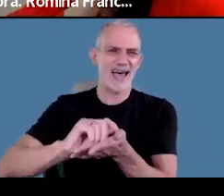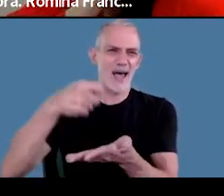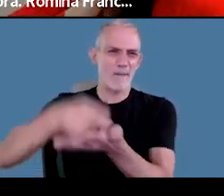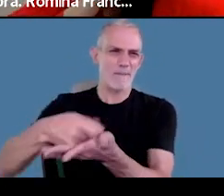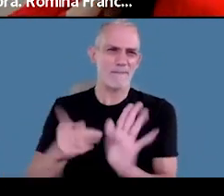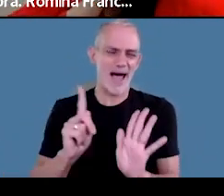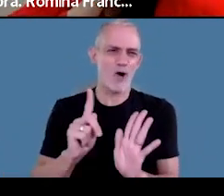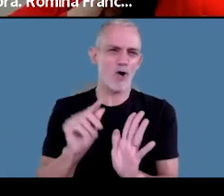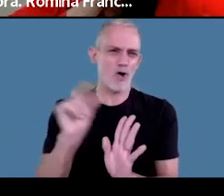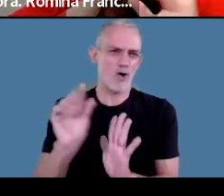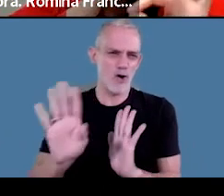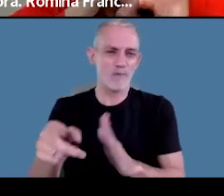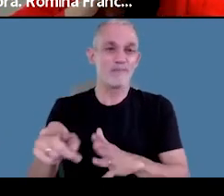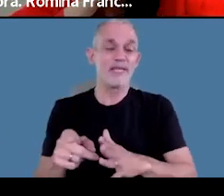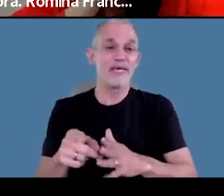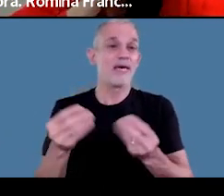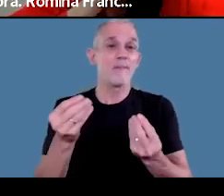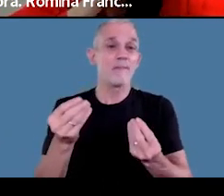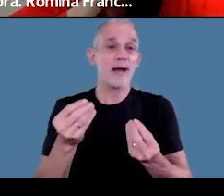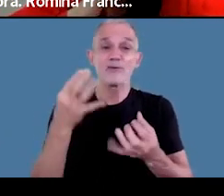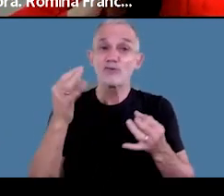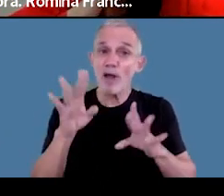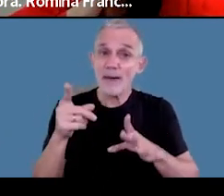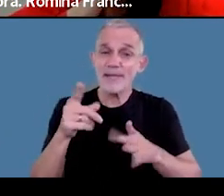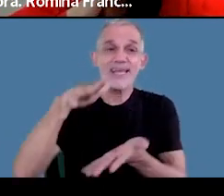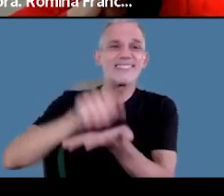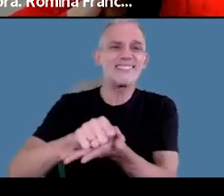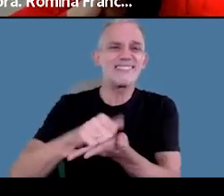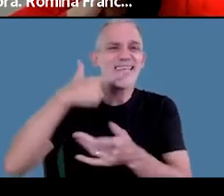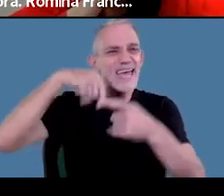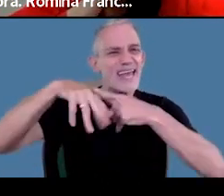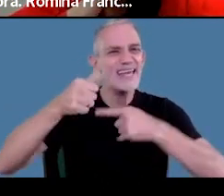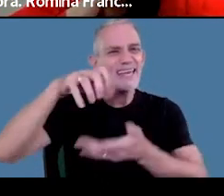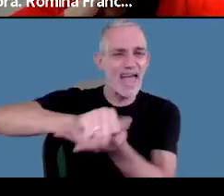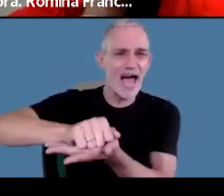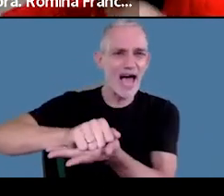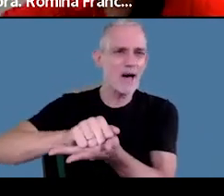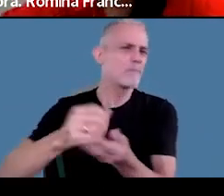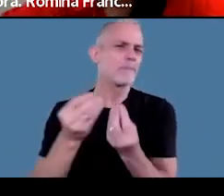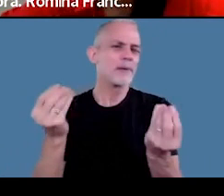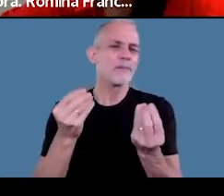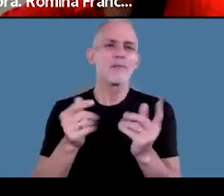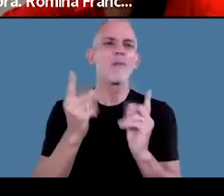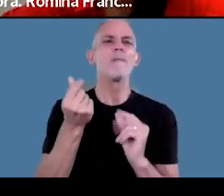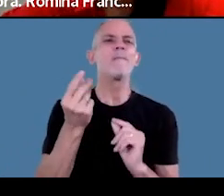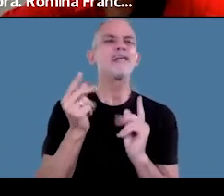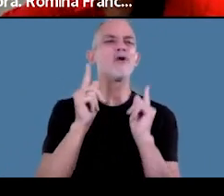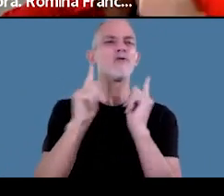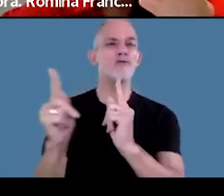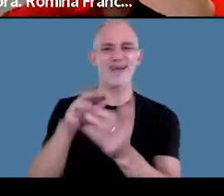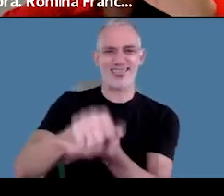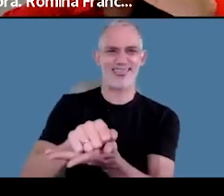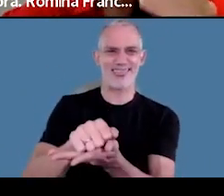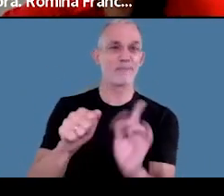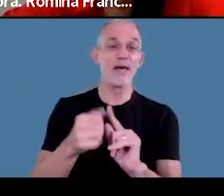que tenemos que tener en cuenta es que únicamente son los que congelen precio. Si no